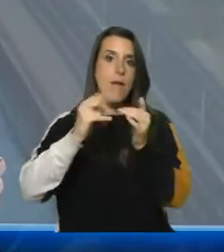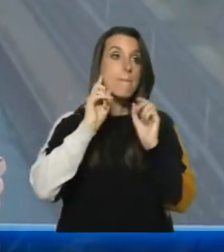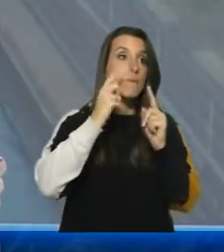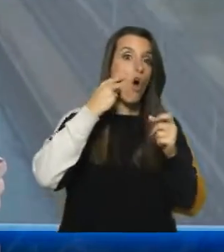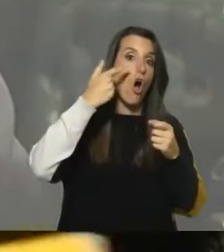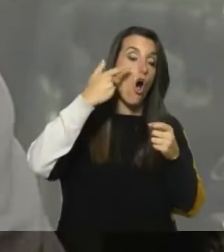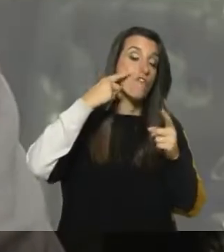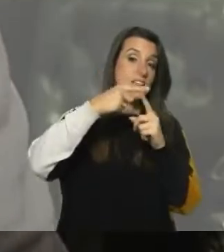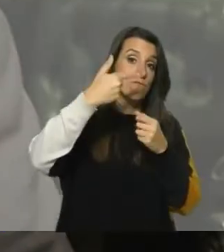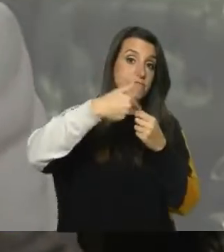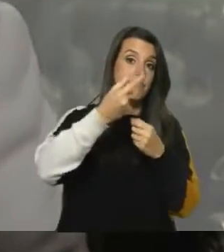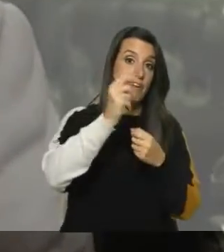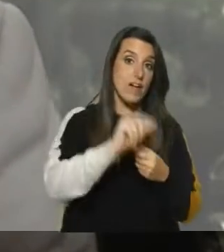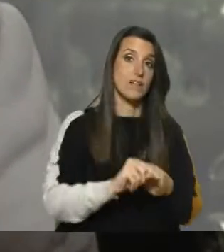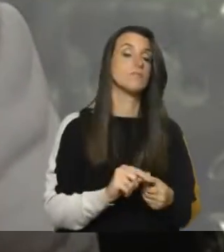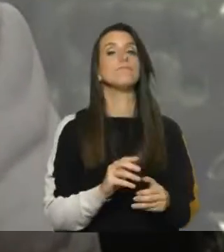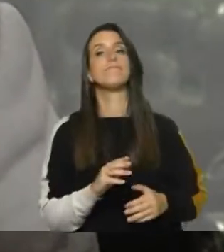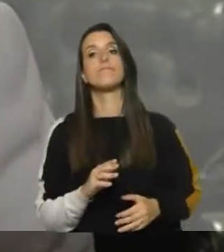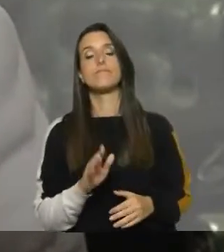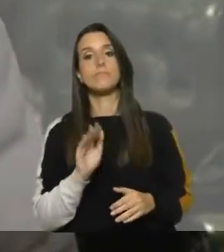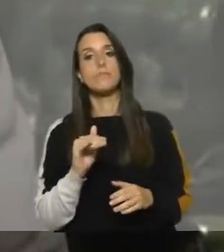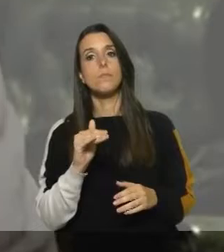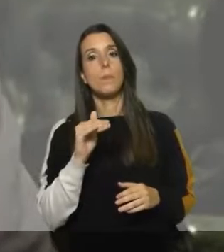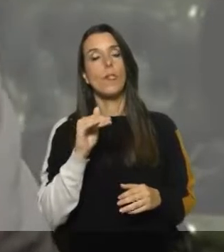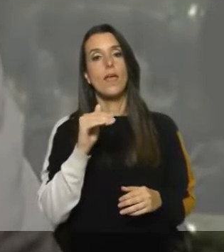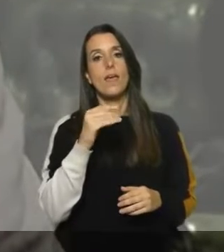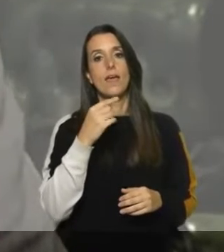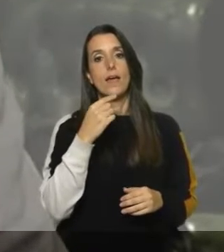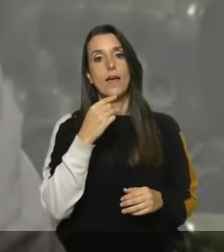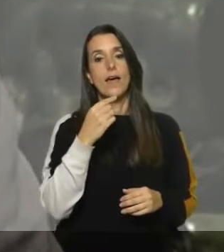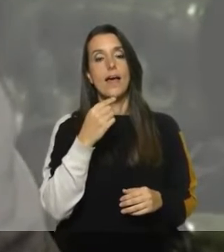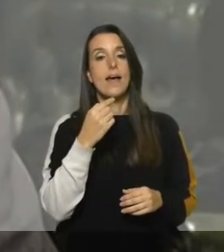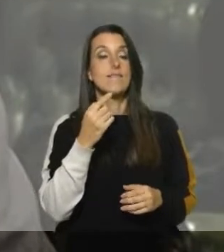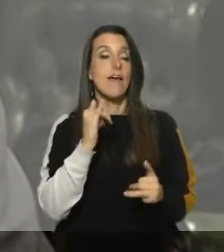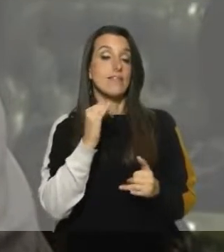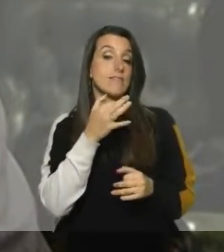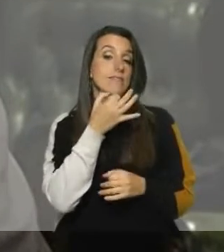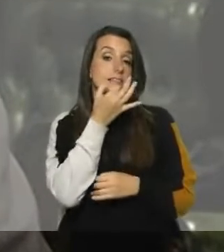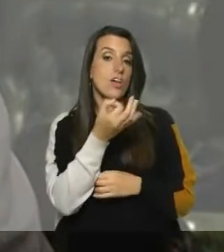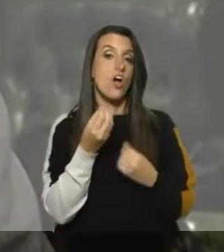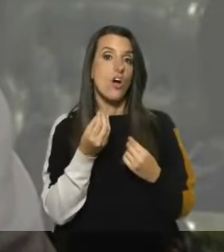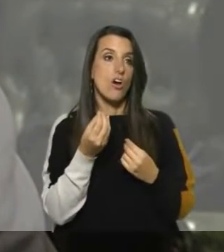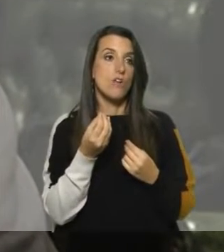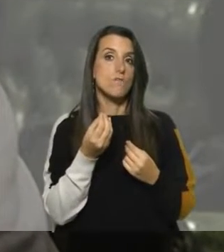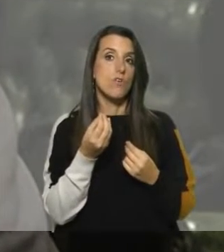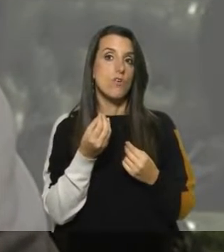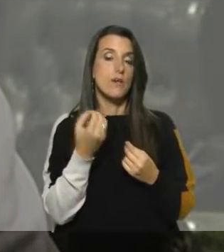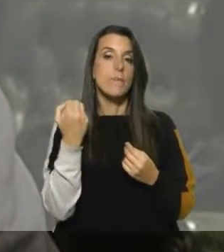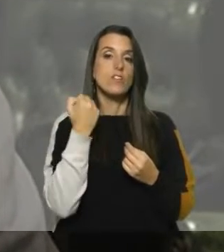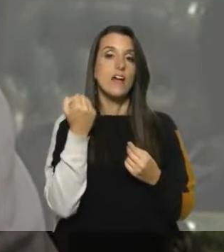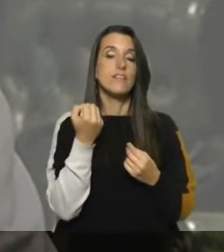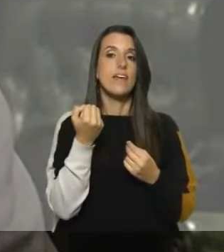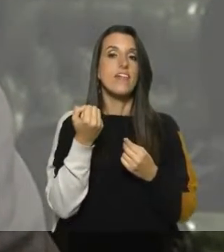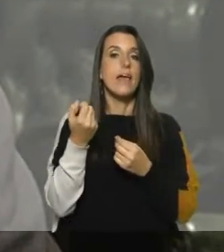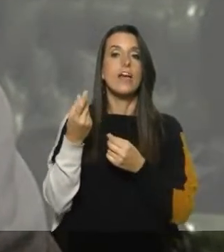objetivo y con lo que definió en su momento que la hoja de ruta que implica mantener la comparación en la variedad de